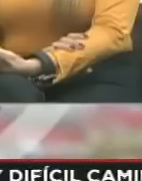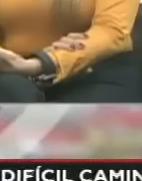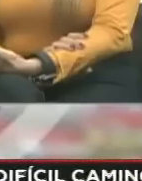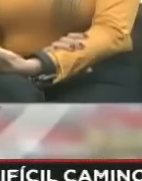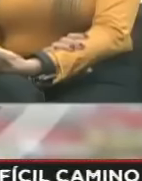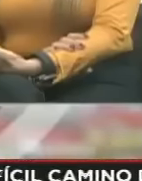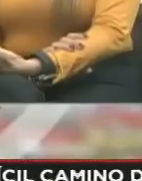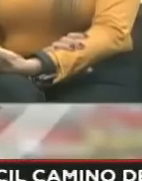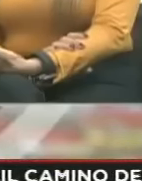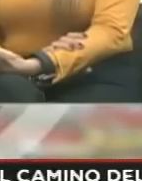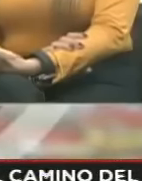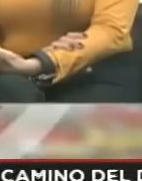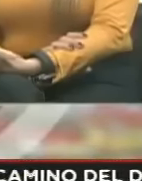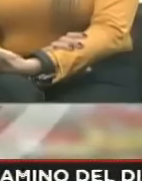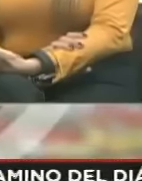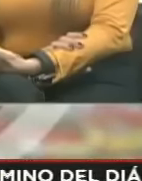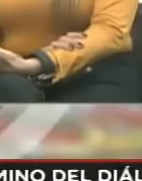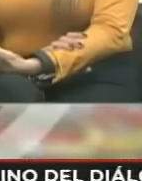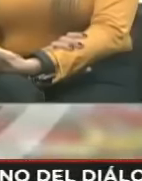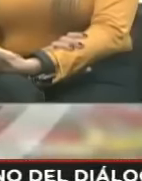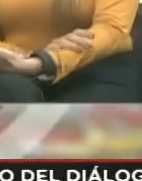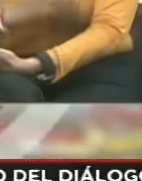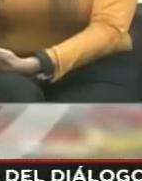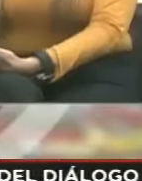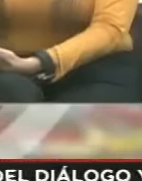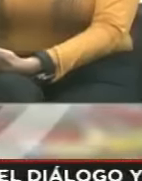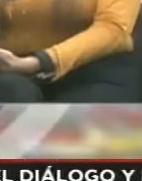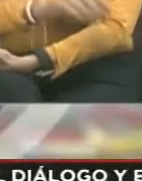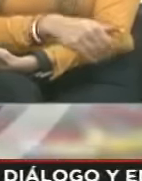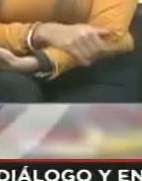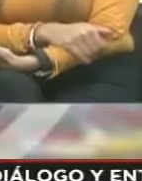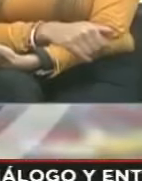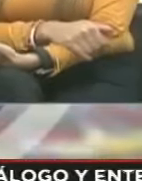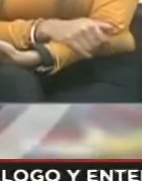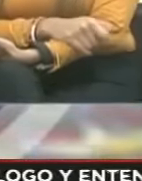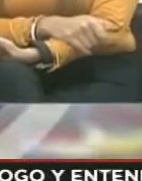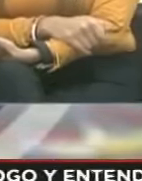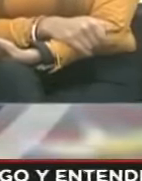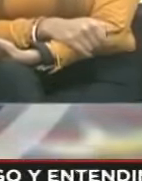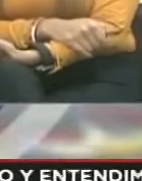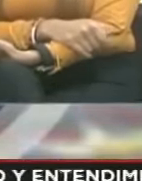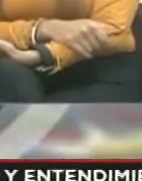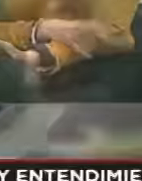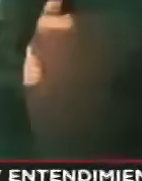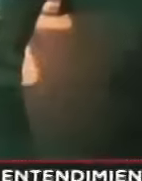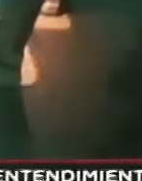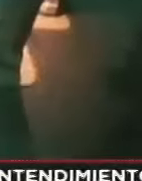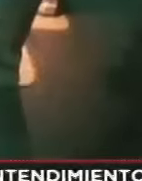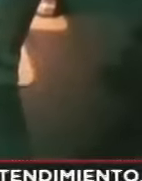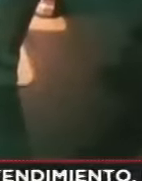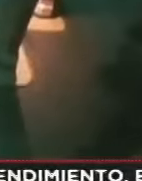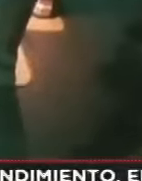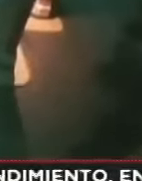Bueno, tenemos información de última hora con... Pase de último minuto, adelante. Adelante, sí.